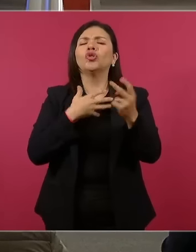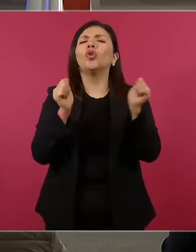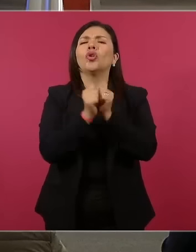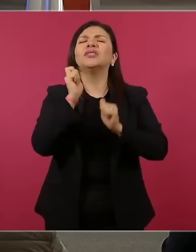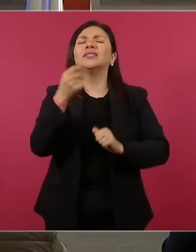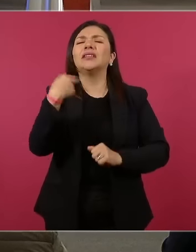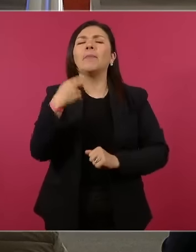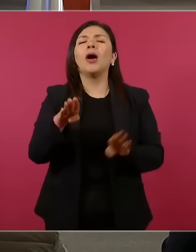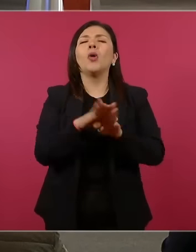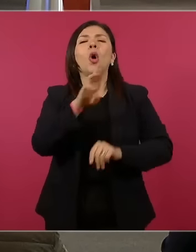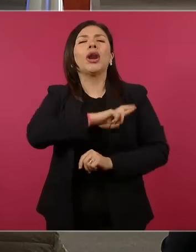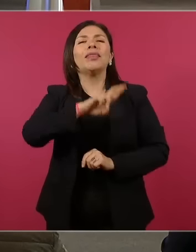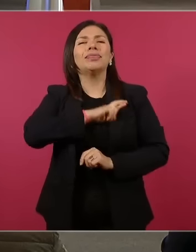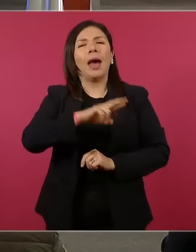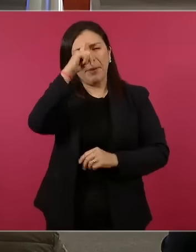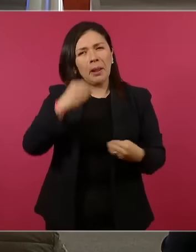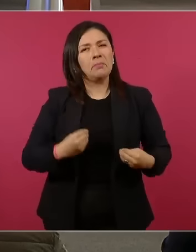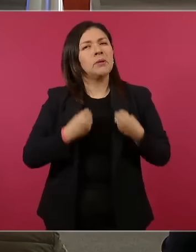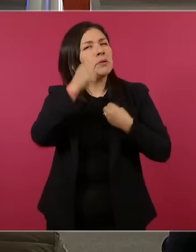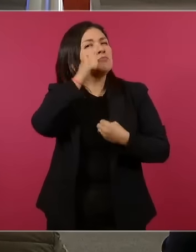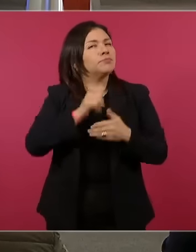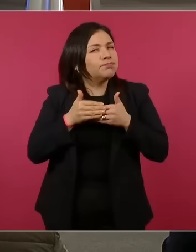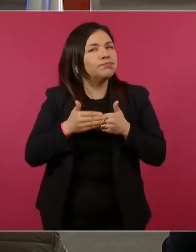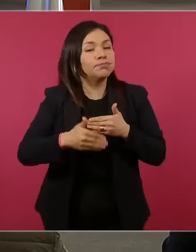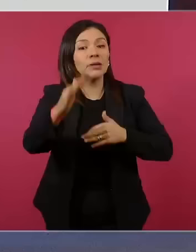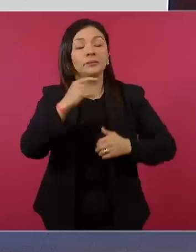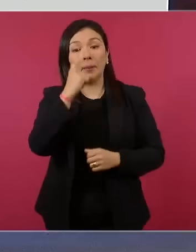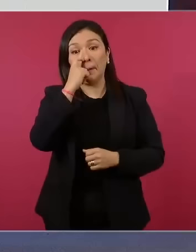vitalicias. Otro dato importante: de estas